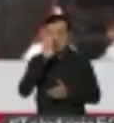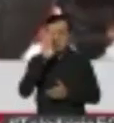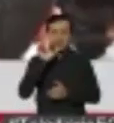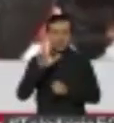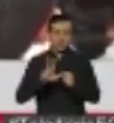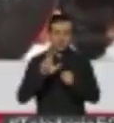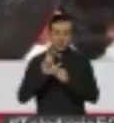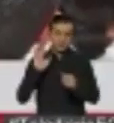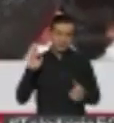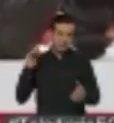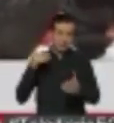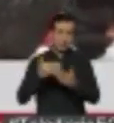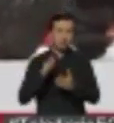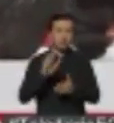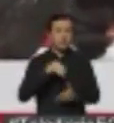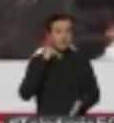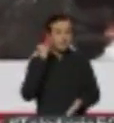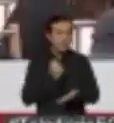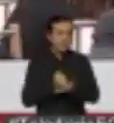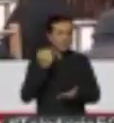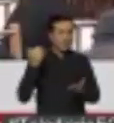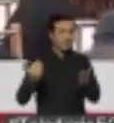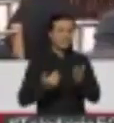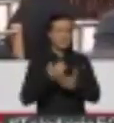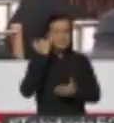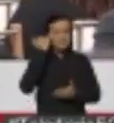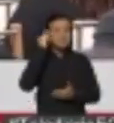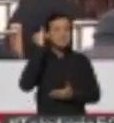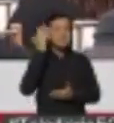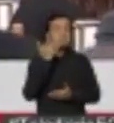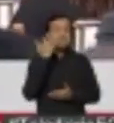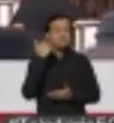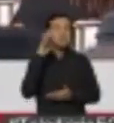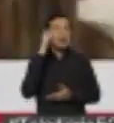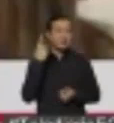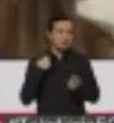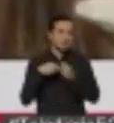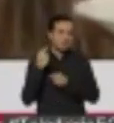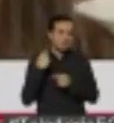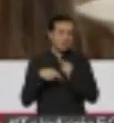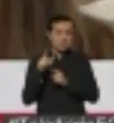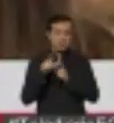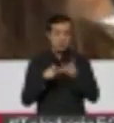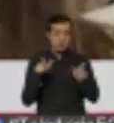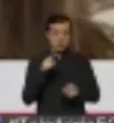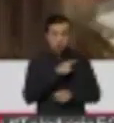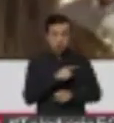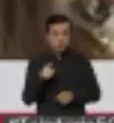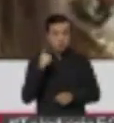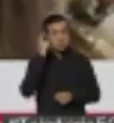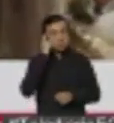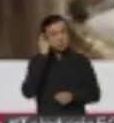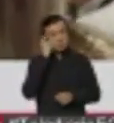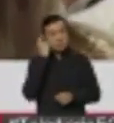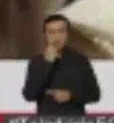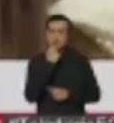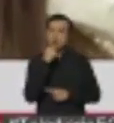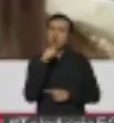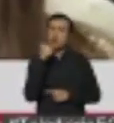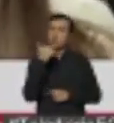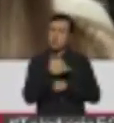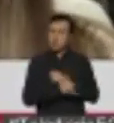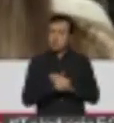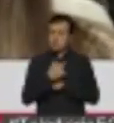Su marca diferenciada e innovadora le ha permitido abrirse en el mercado. Las personas piensan que es de otras partes del